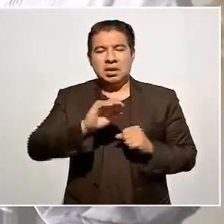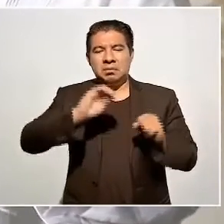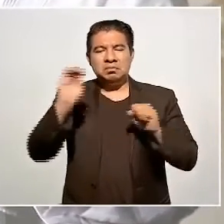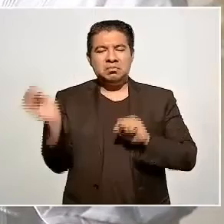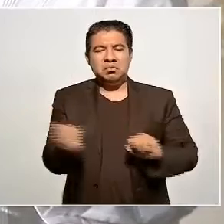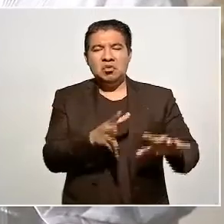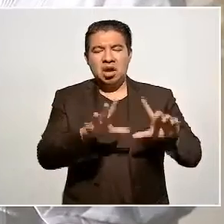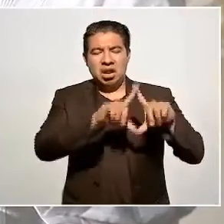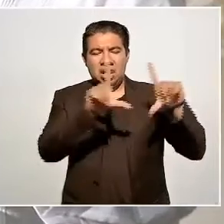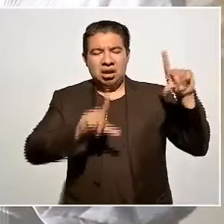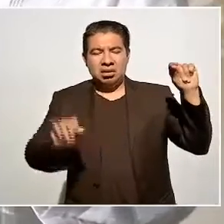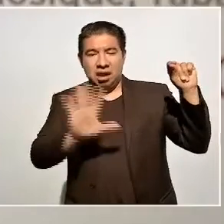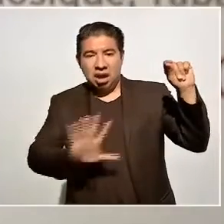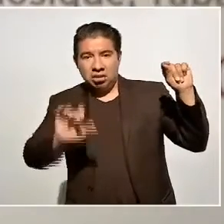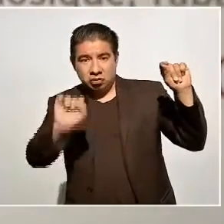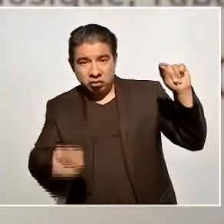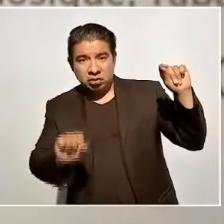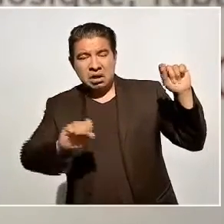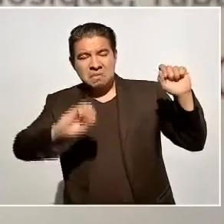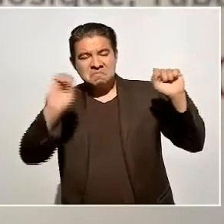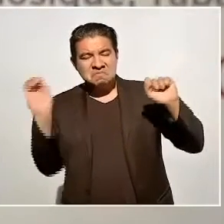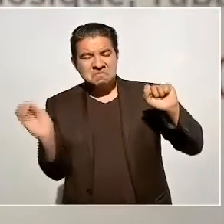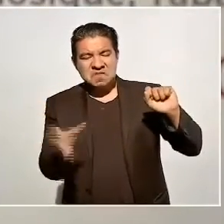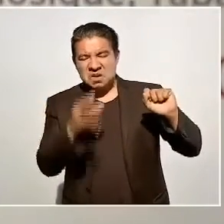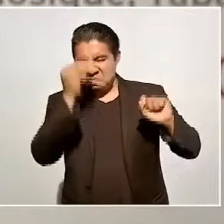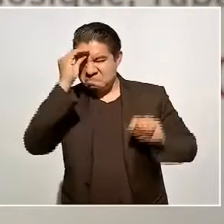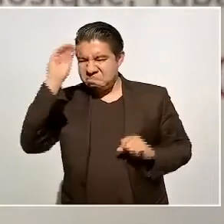sureste que ni siquiera